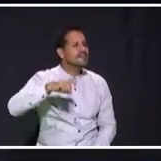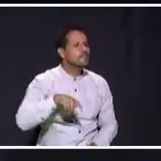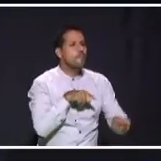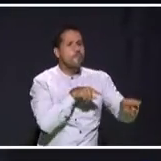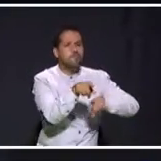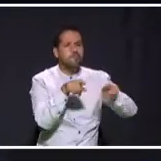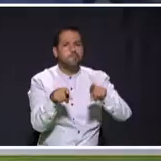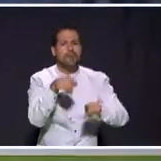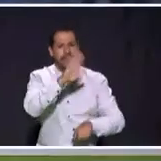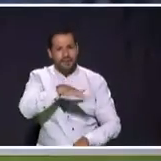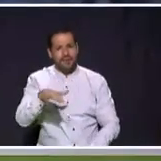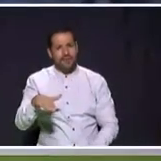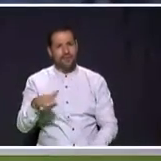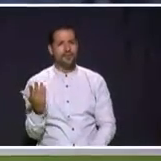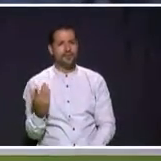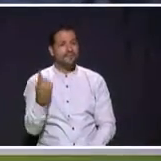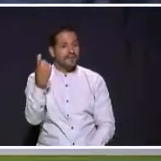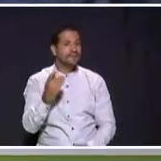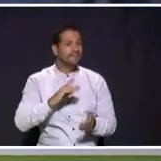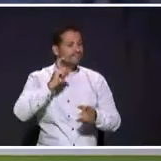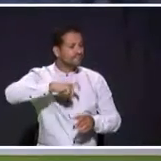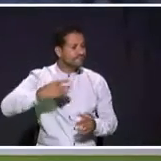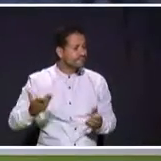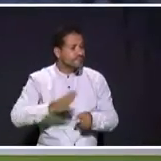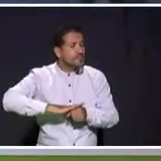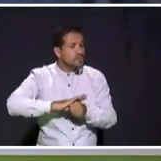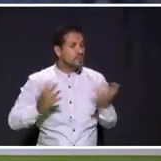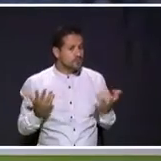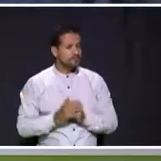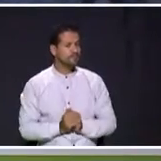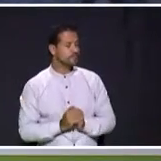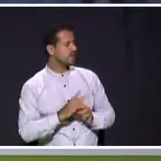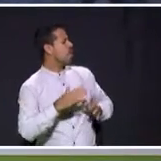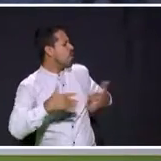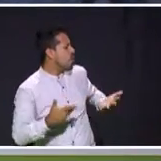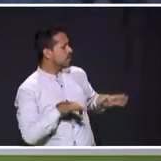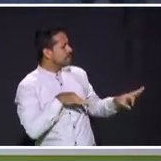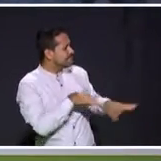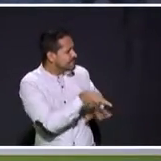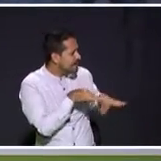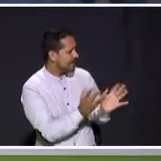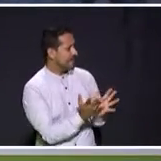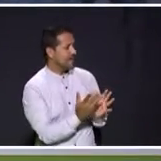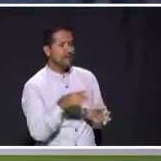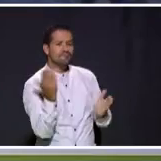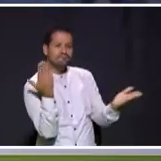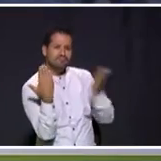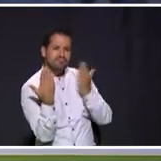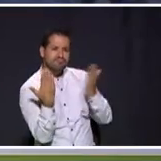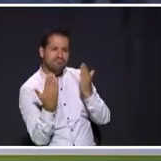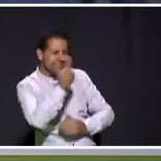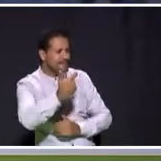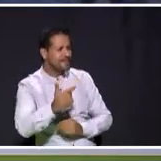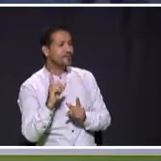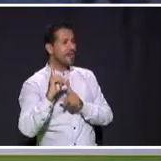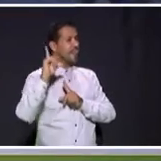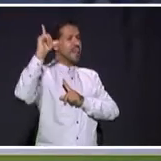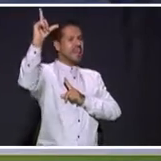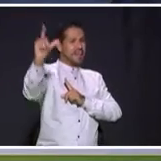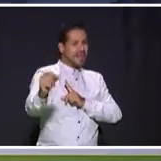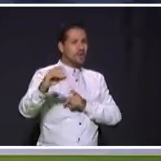departamento doctor mauricio como explicarle a los campesinos oa los municipios alejados de la ciudad que